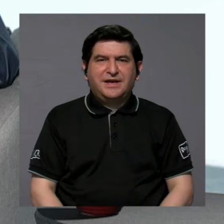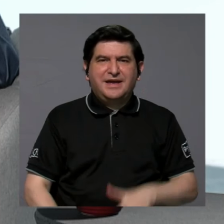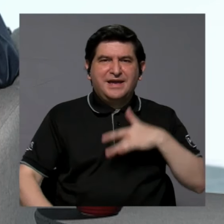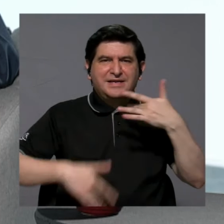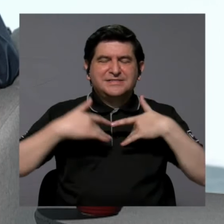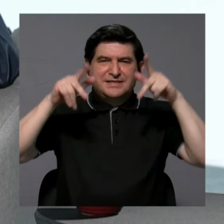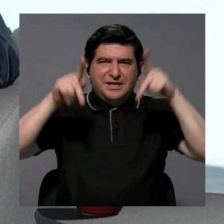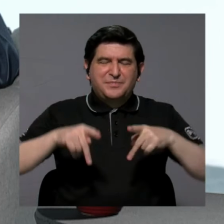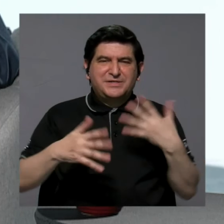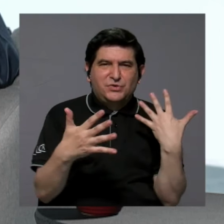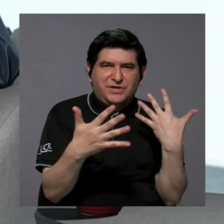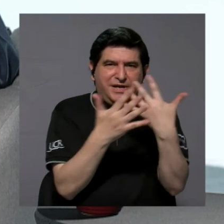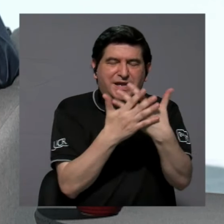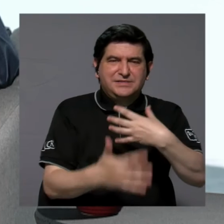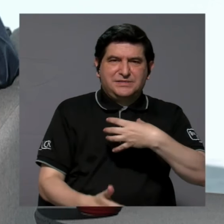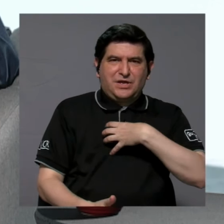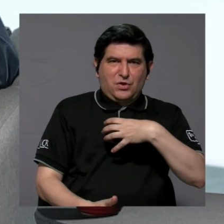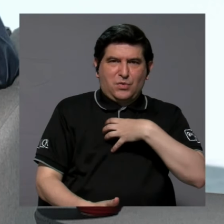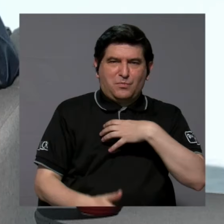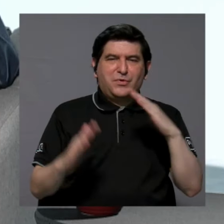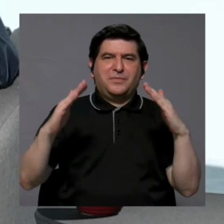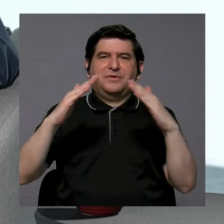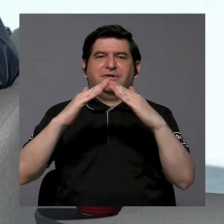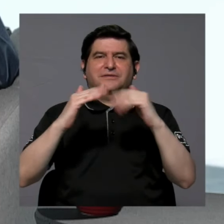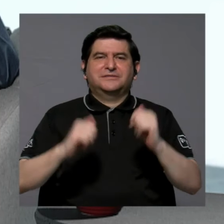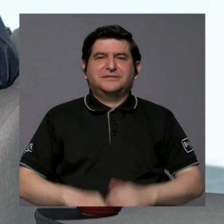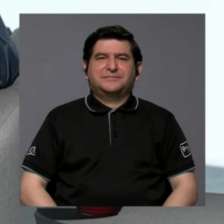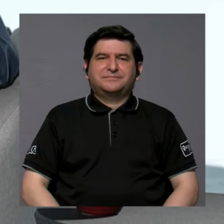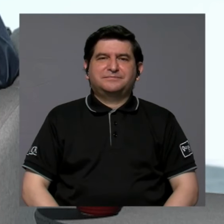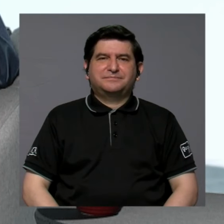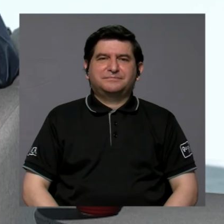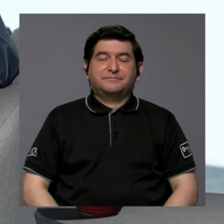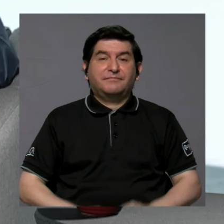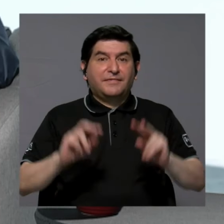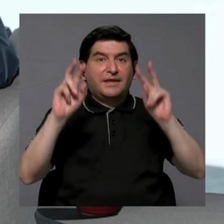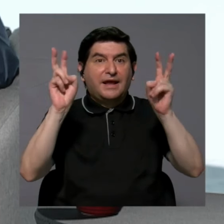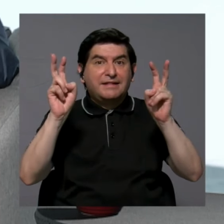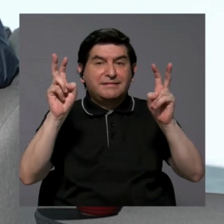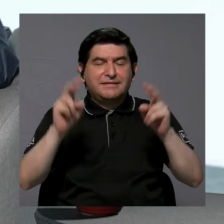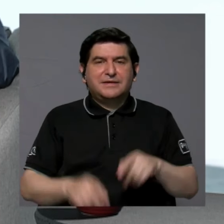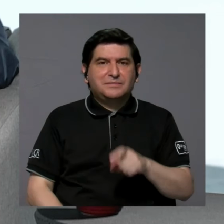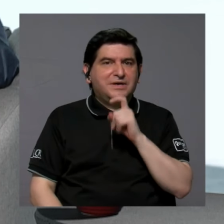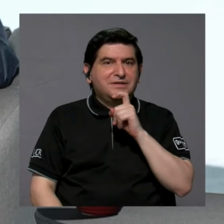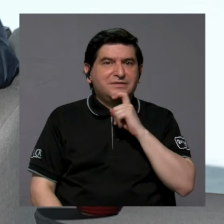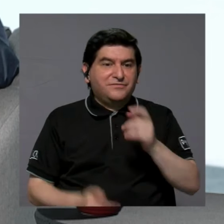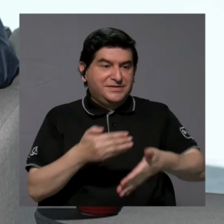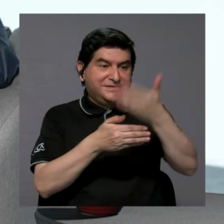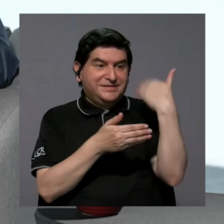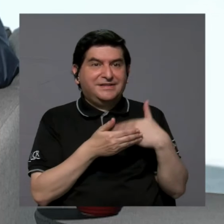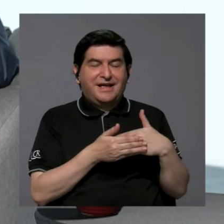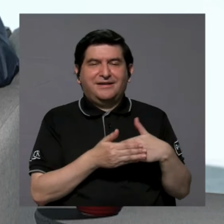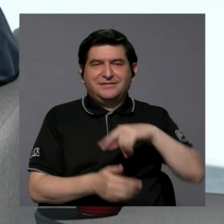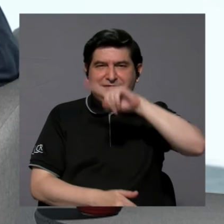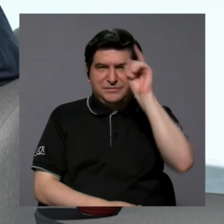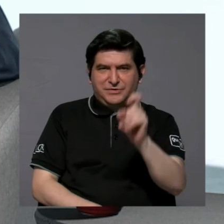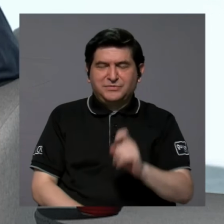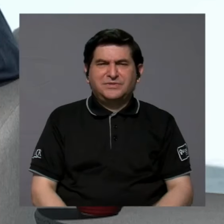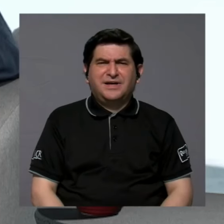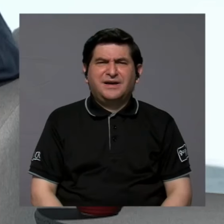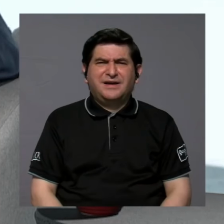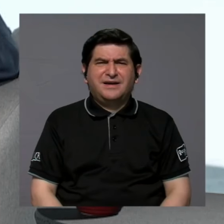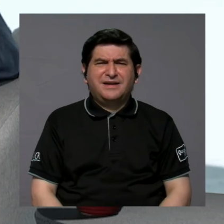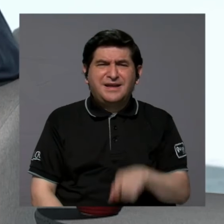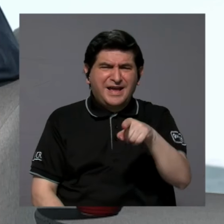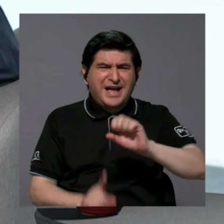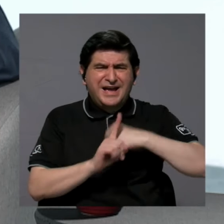se sienten personas prisioneras en sus propias casas. Sí. Y aquí el tema de la pregunta difícil que hacíamos anteriormente, ¿por qué se tienen que